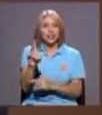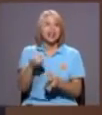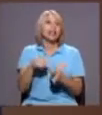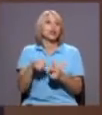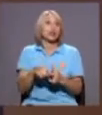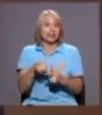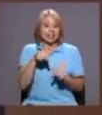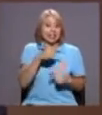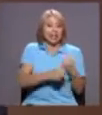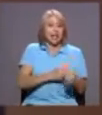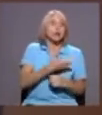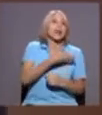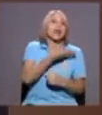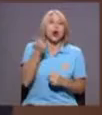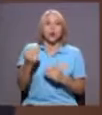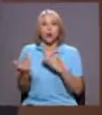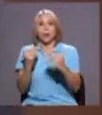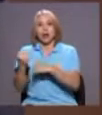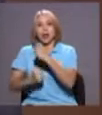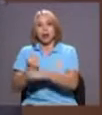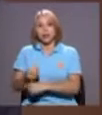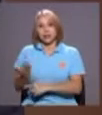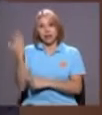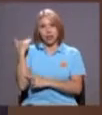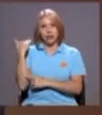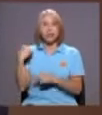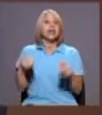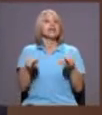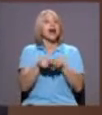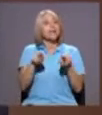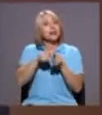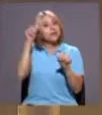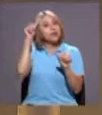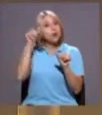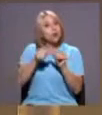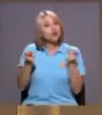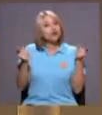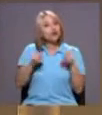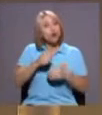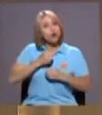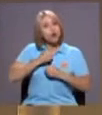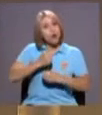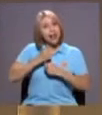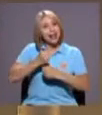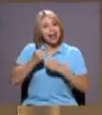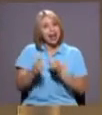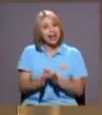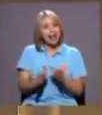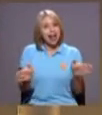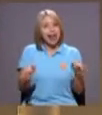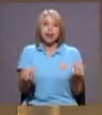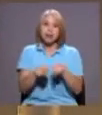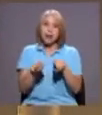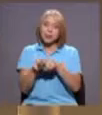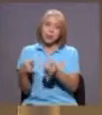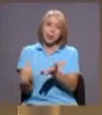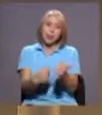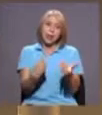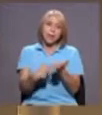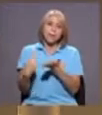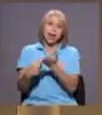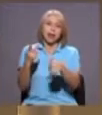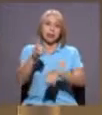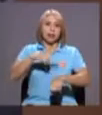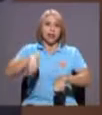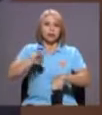del año pasado. También por el marco de una huelga general, de un debate nacional, pero que se va